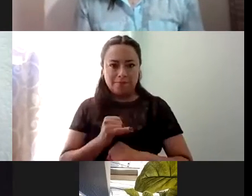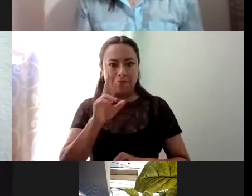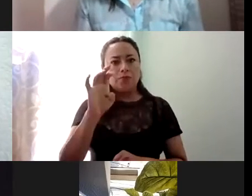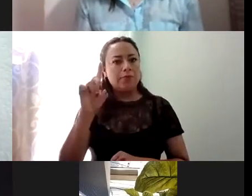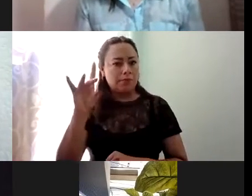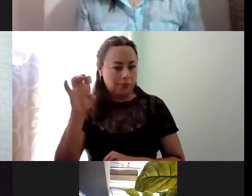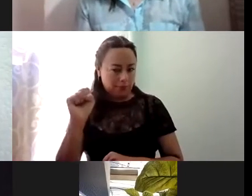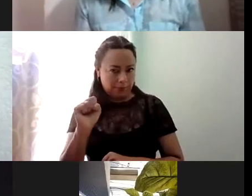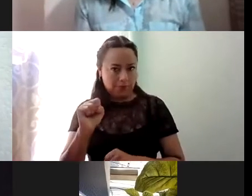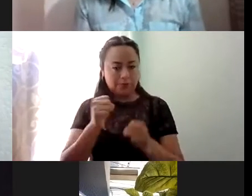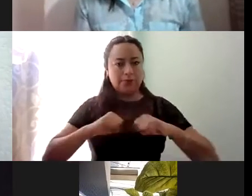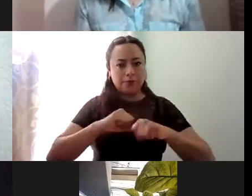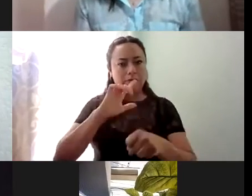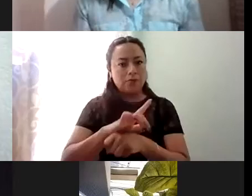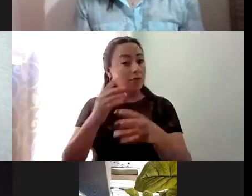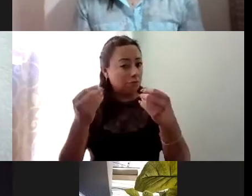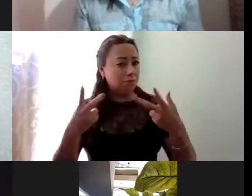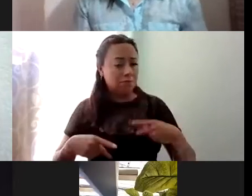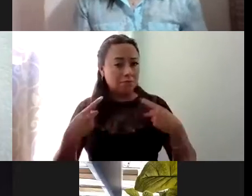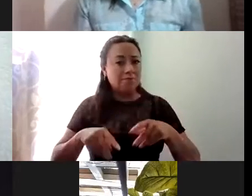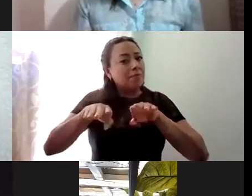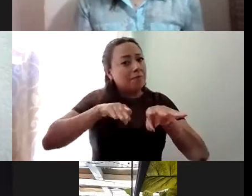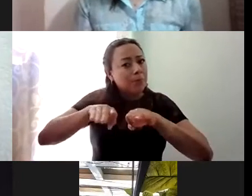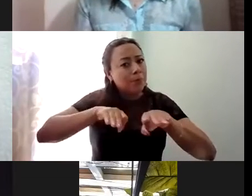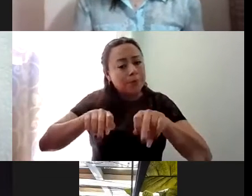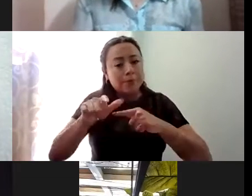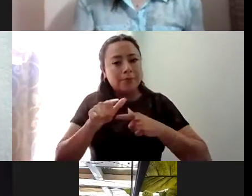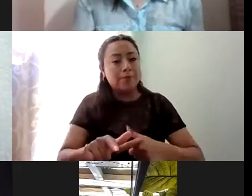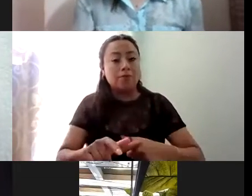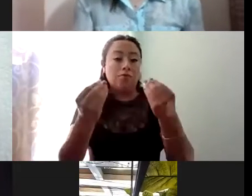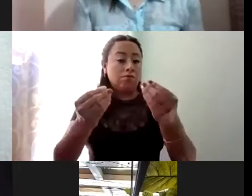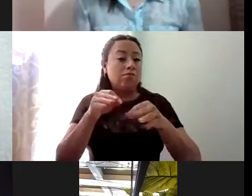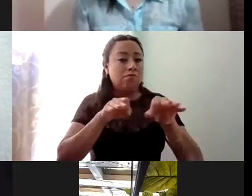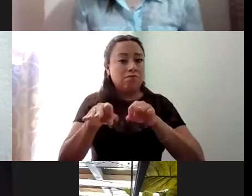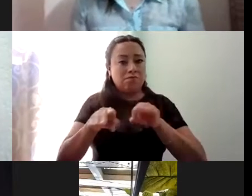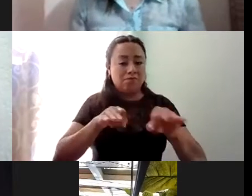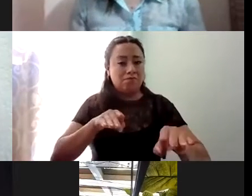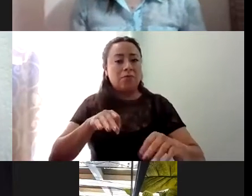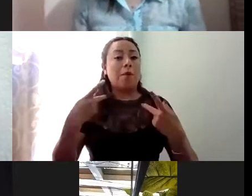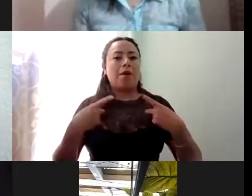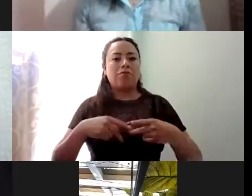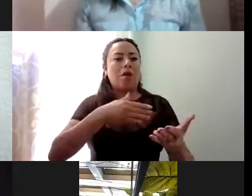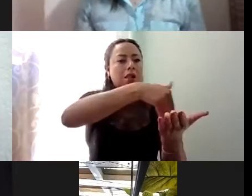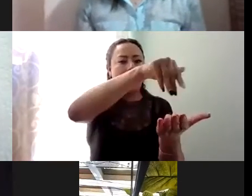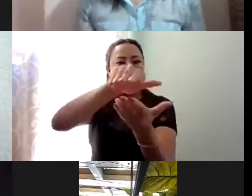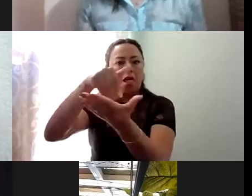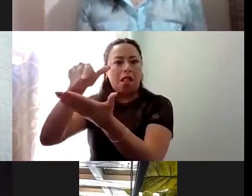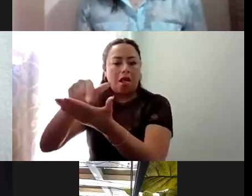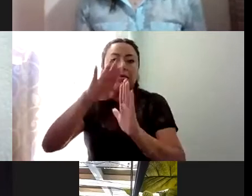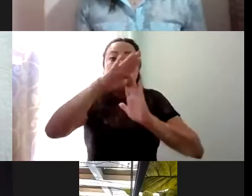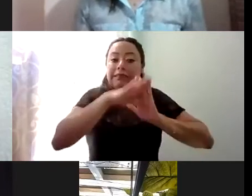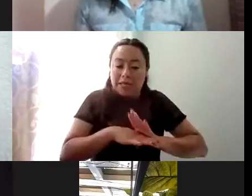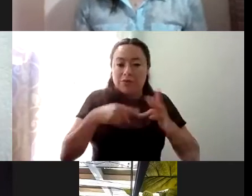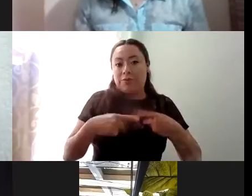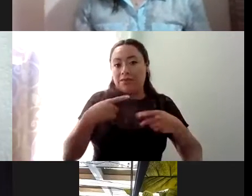quedó laborando, porque aparte, pues hubo en muchísimos trabajos, hubo reducción de personal y entonces tienen que hacer más con